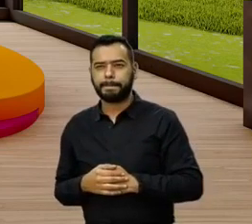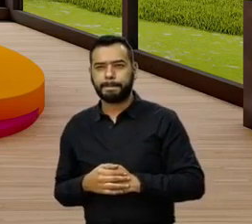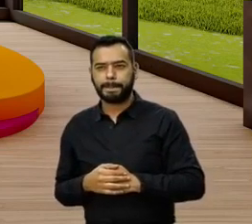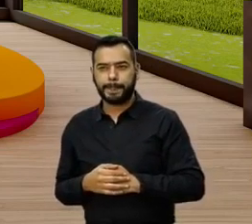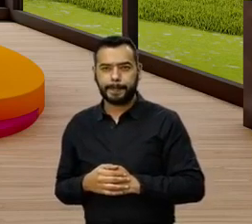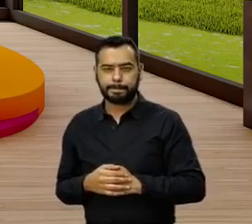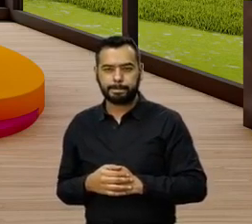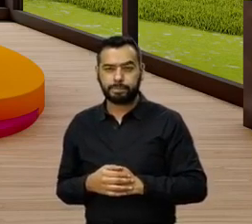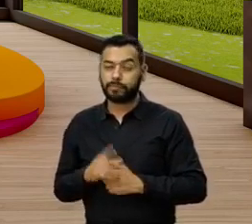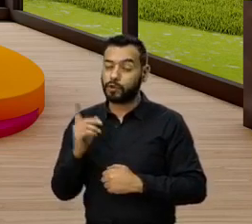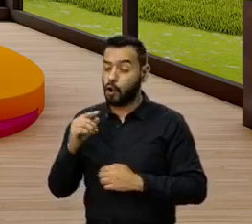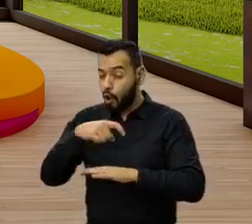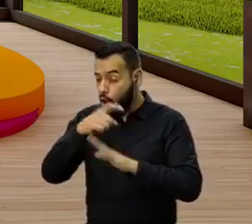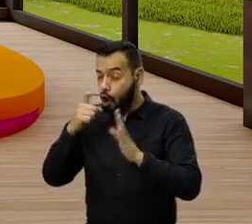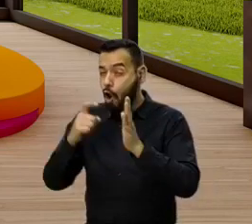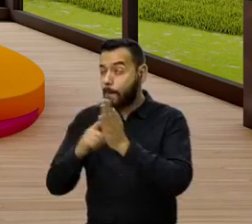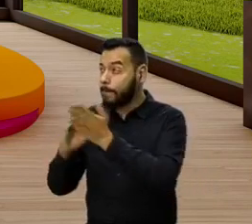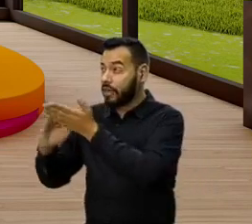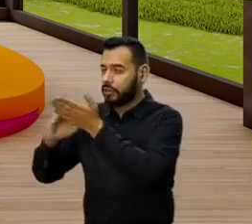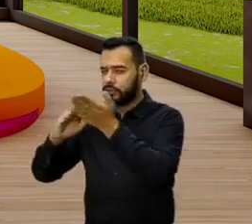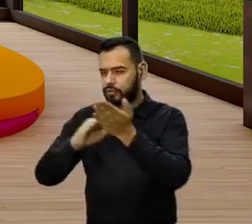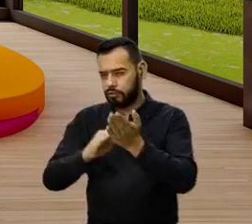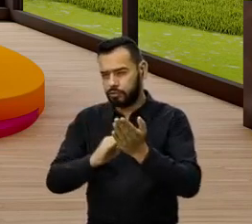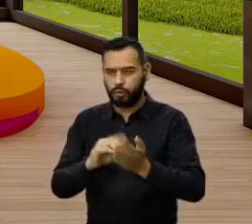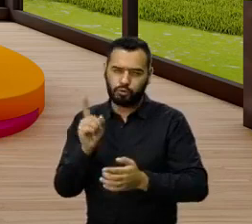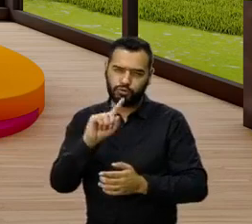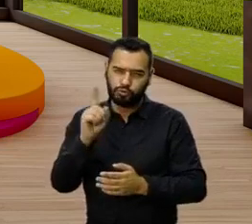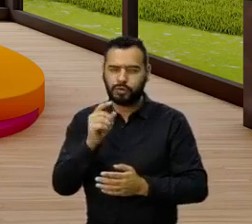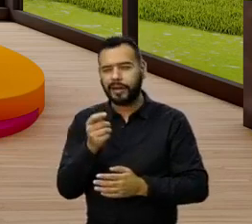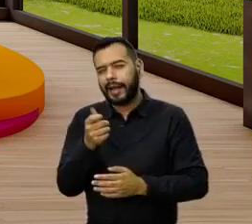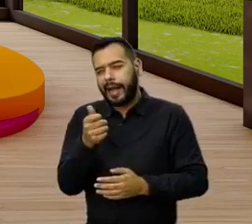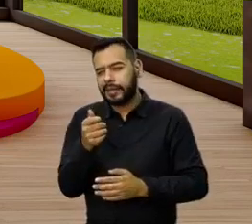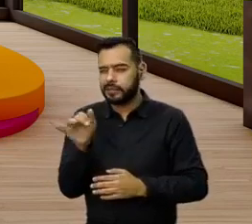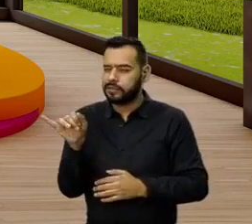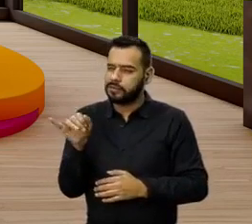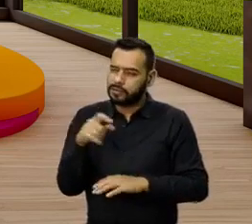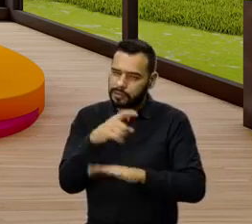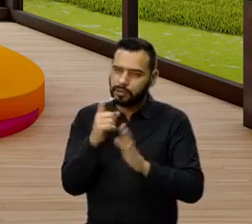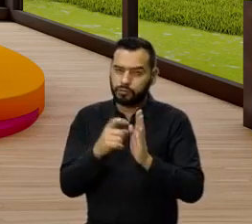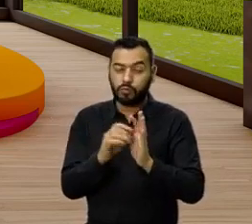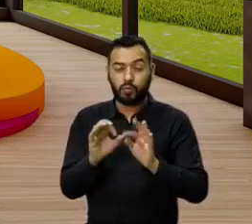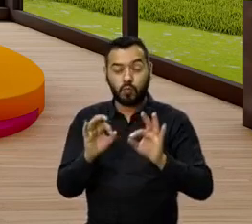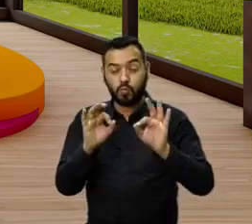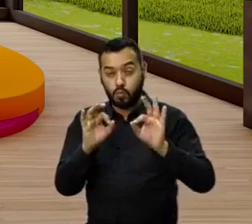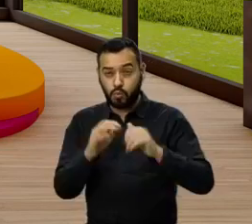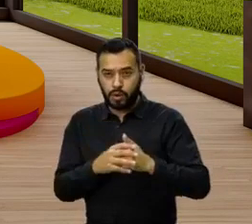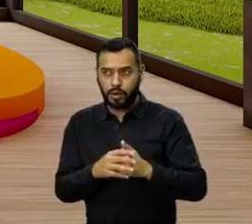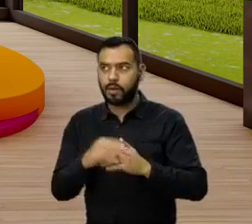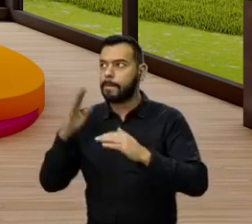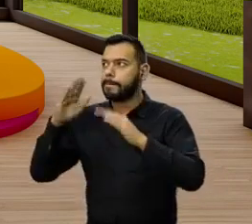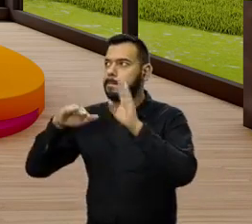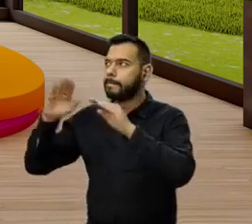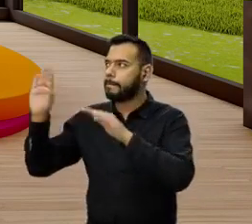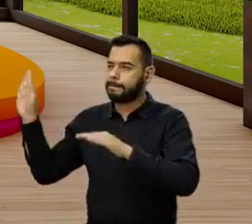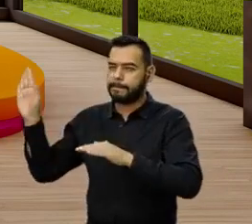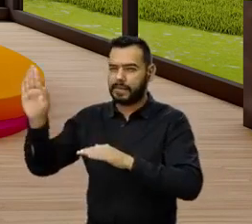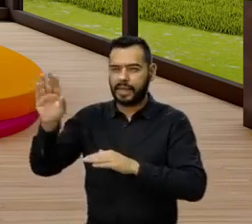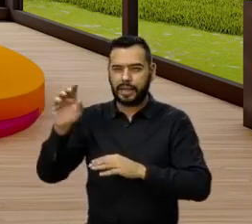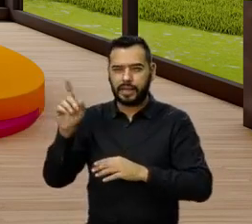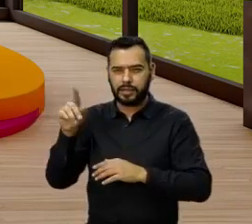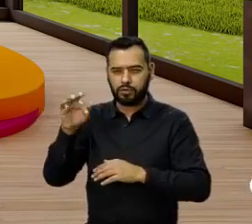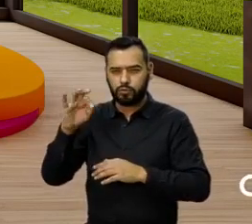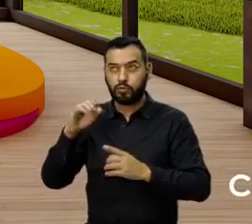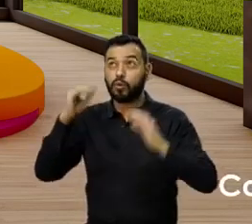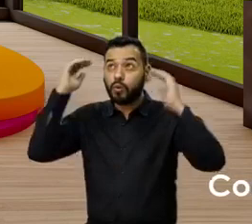es bueno andrés no se entregan completamente terminados pero sí con semi acabados muy buenos como dije se un momento parece en primera mano estuco